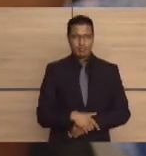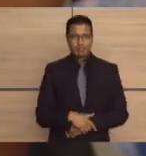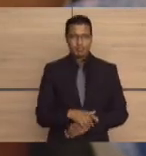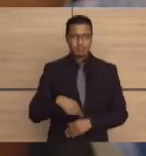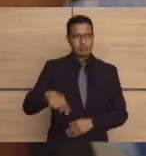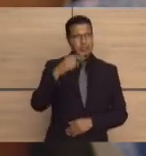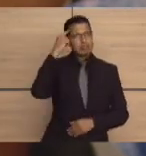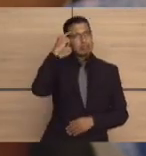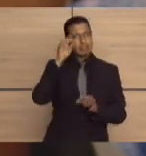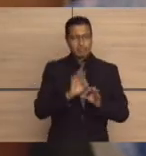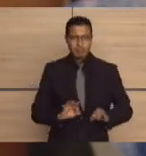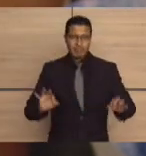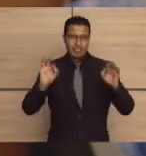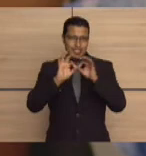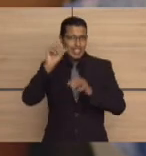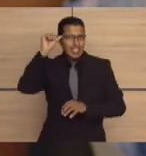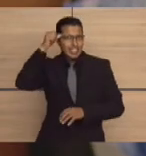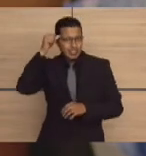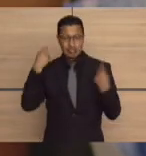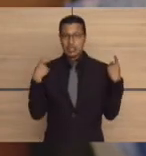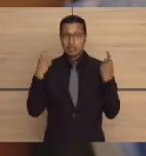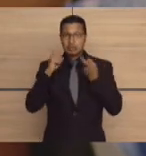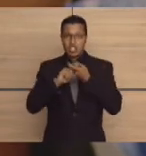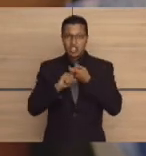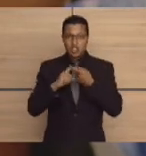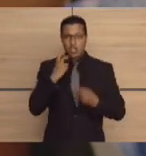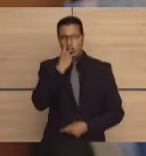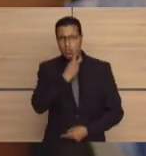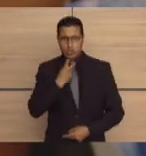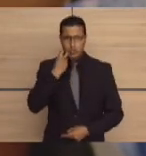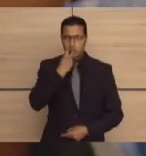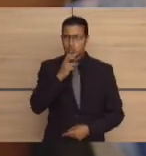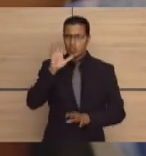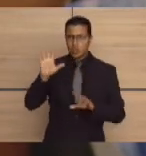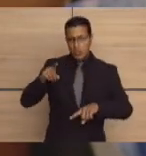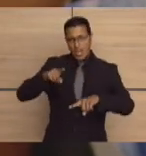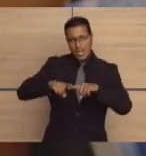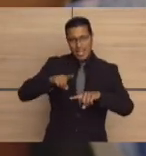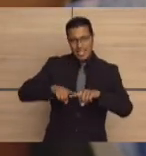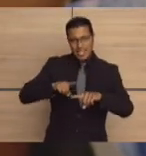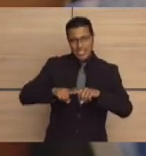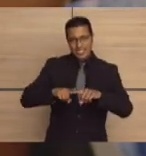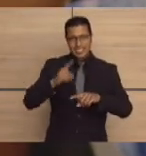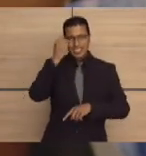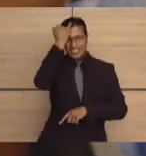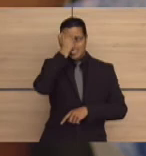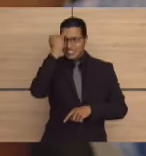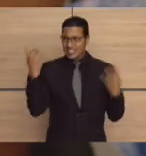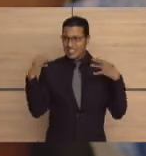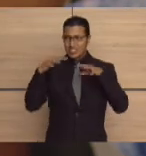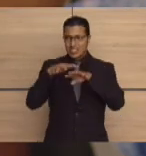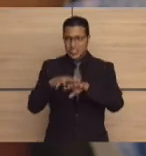importante recordar que la lengua castellana es hija ilustre del latín y del griego y que tiene toda